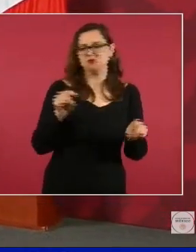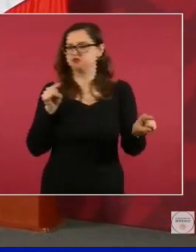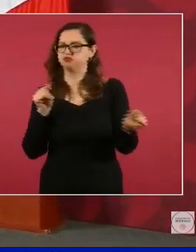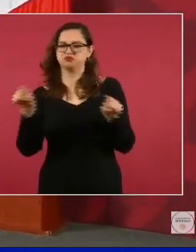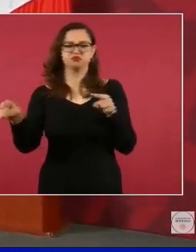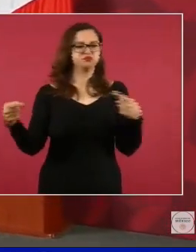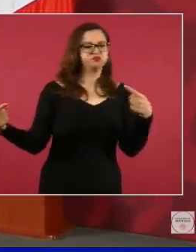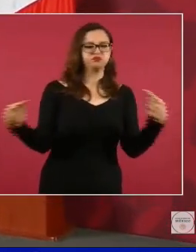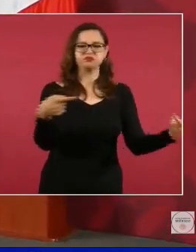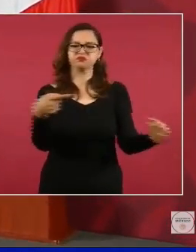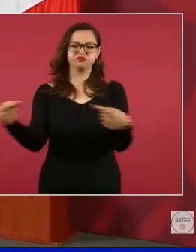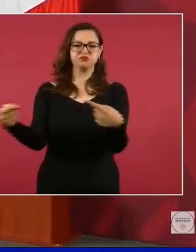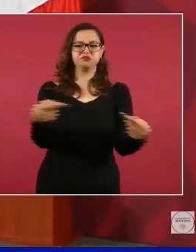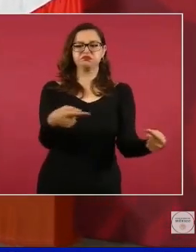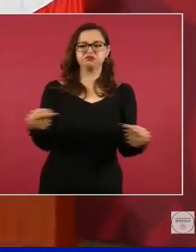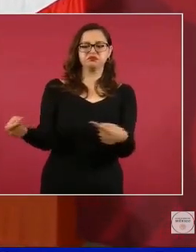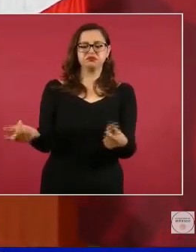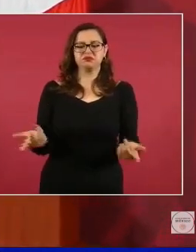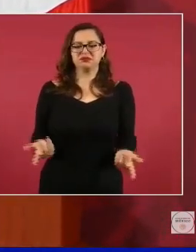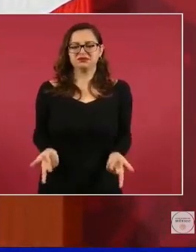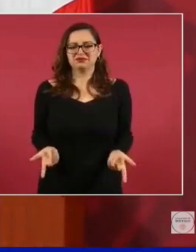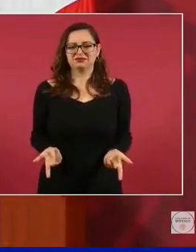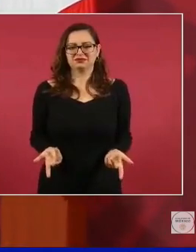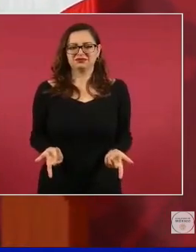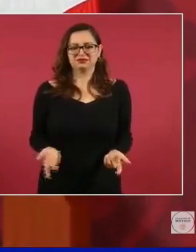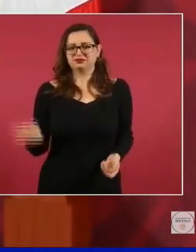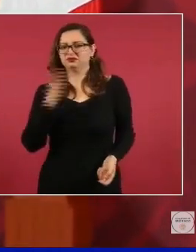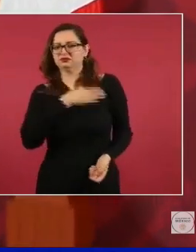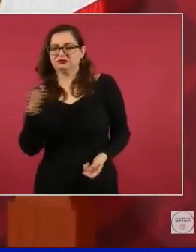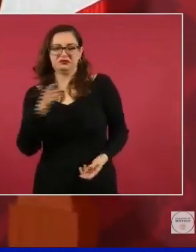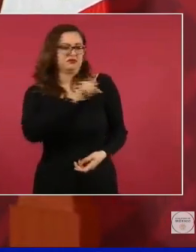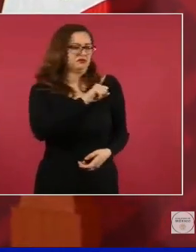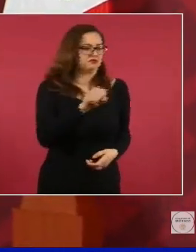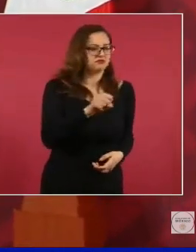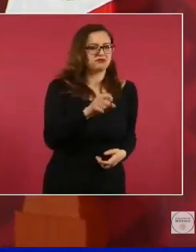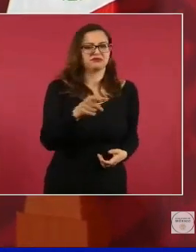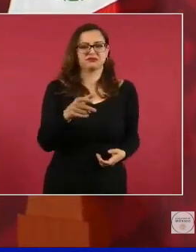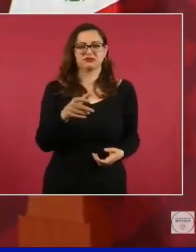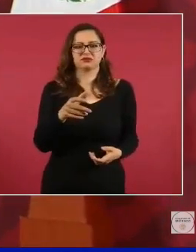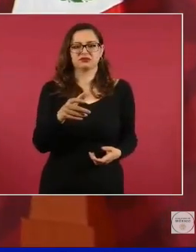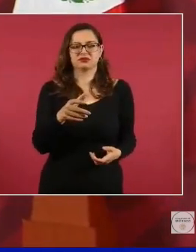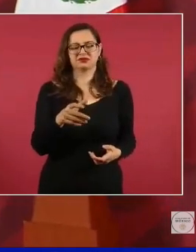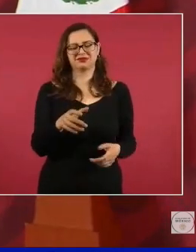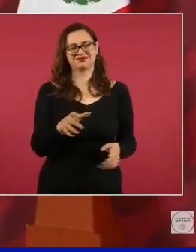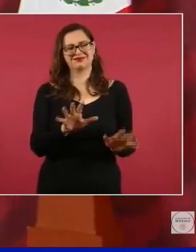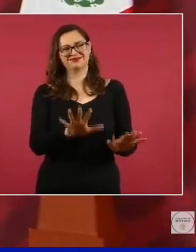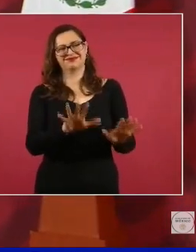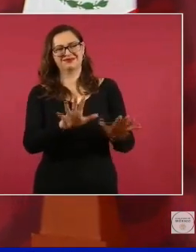Maniqueísmo perverso.